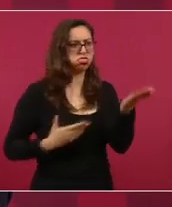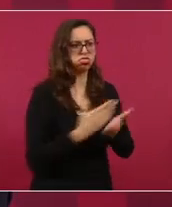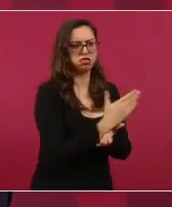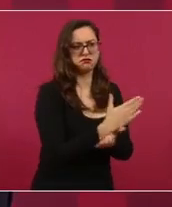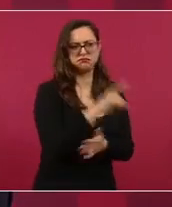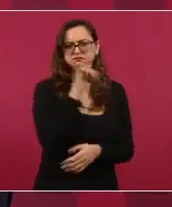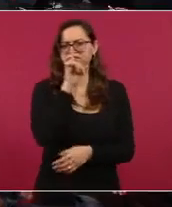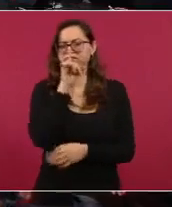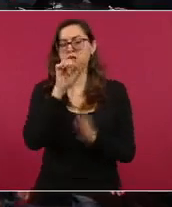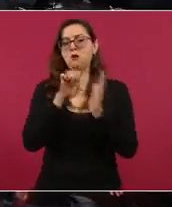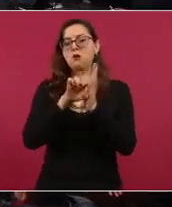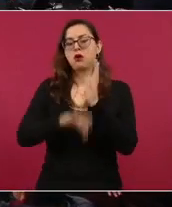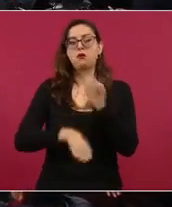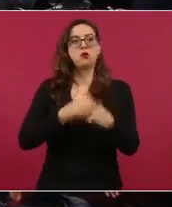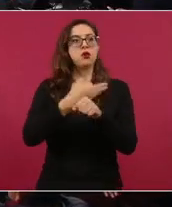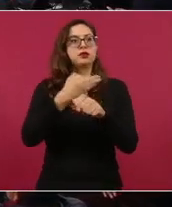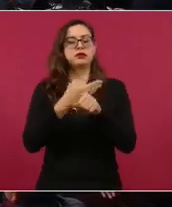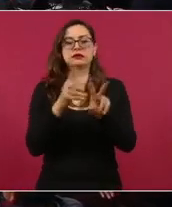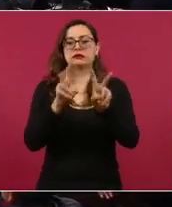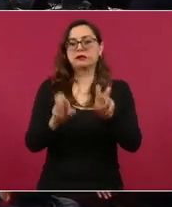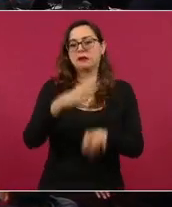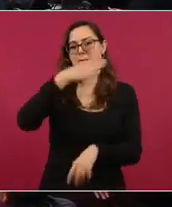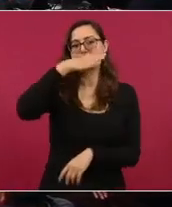Canadá no participa.